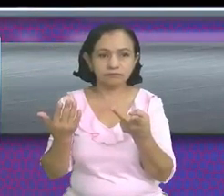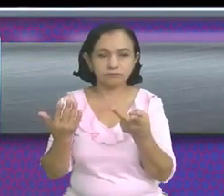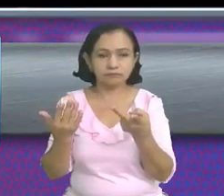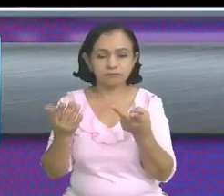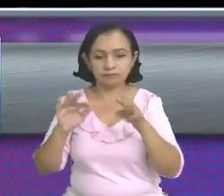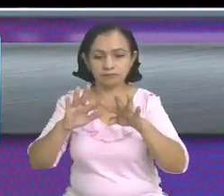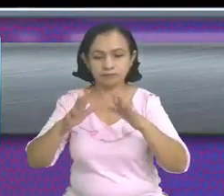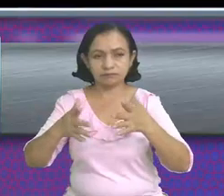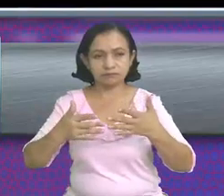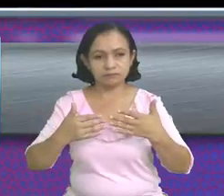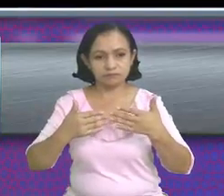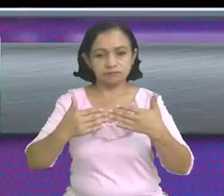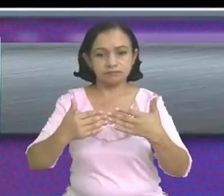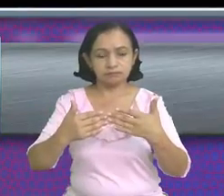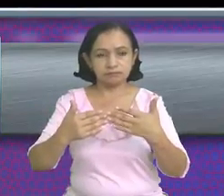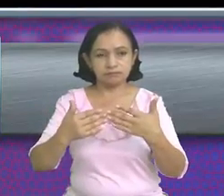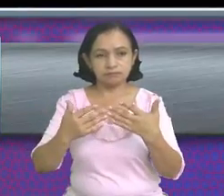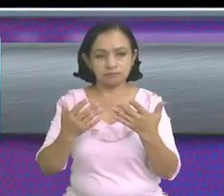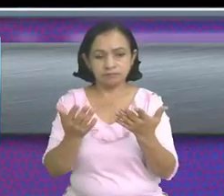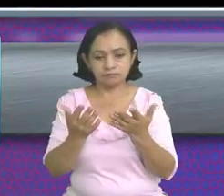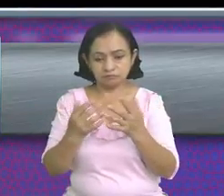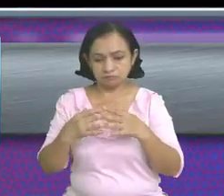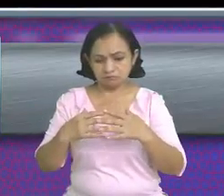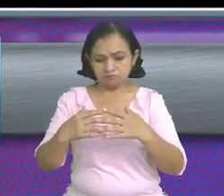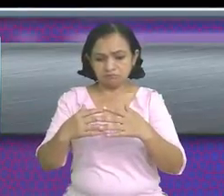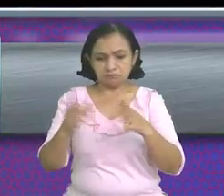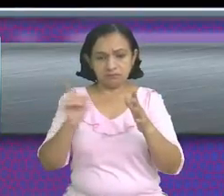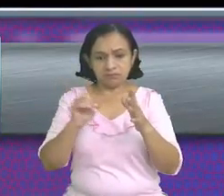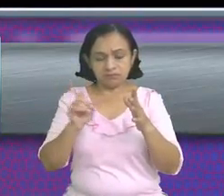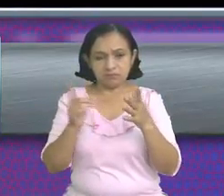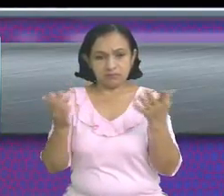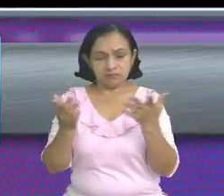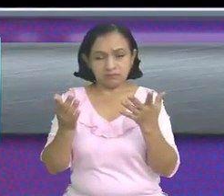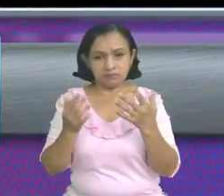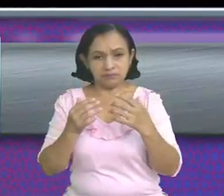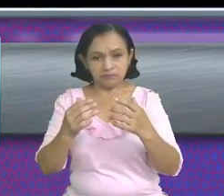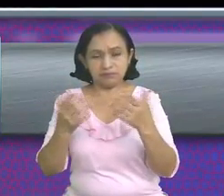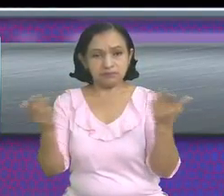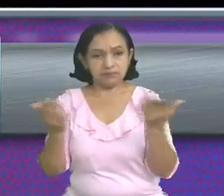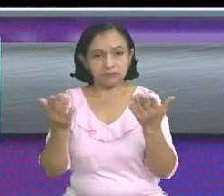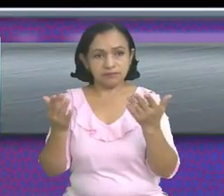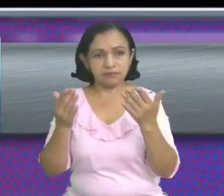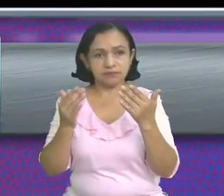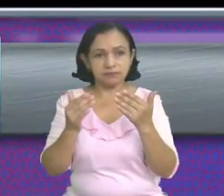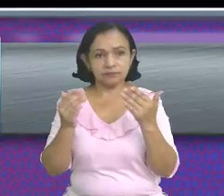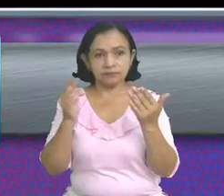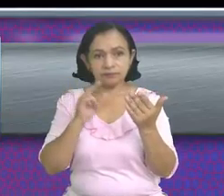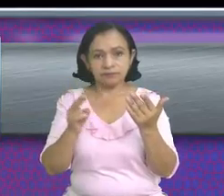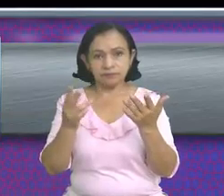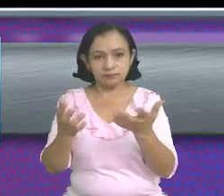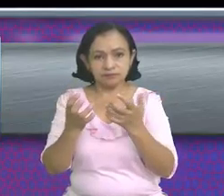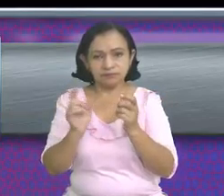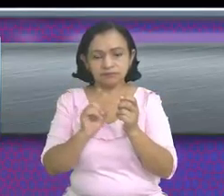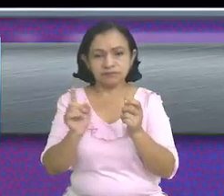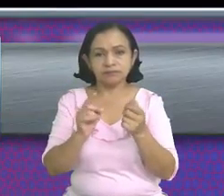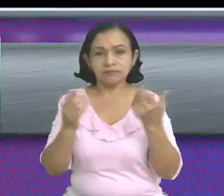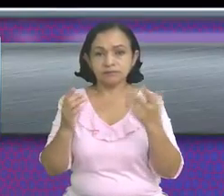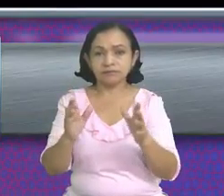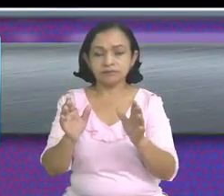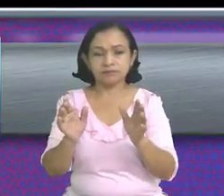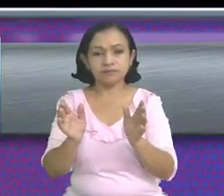muchachita no quería verse con esos grandes pechos, busto, y ahora no los quiere. Una de las cosas